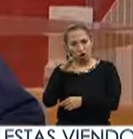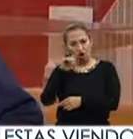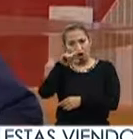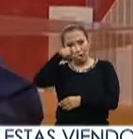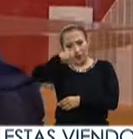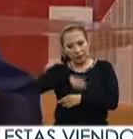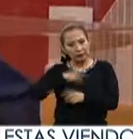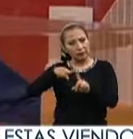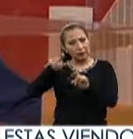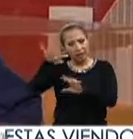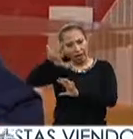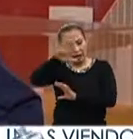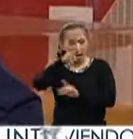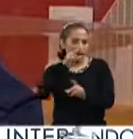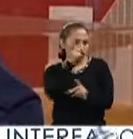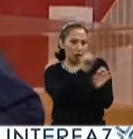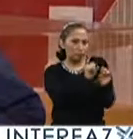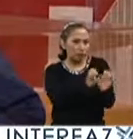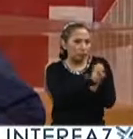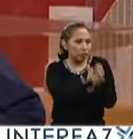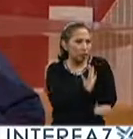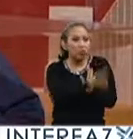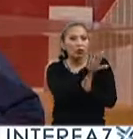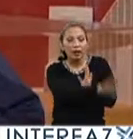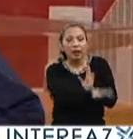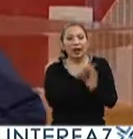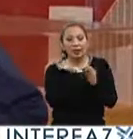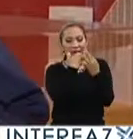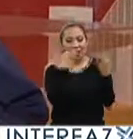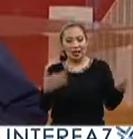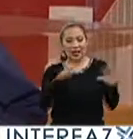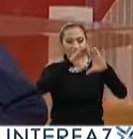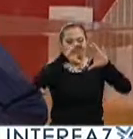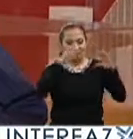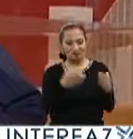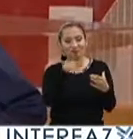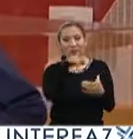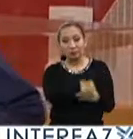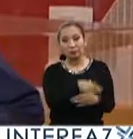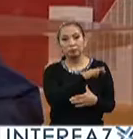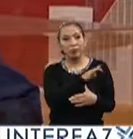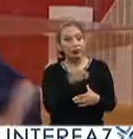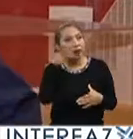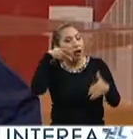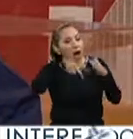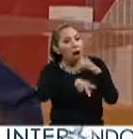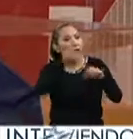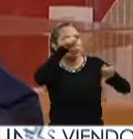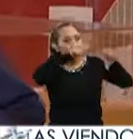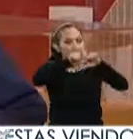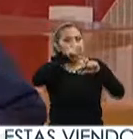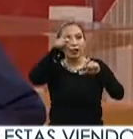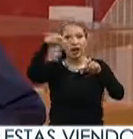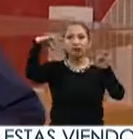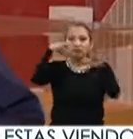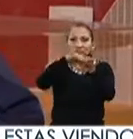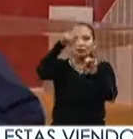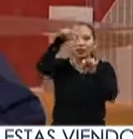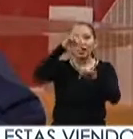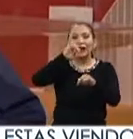Colegio Nacional. Entonces, por ejemplo, hay una sala del planeta Tierra en donde tanto puedes encontrar química